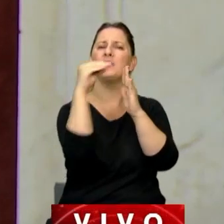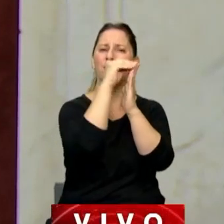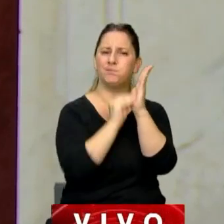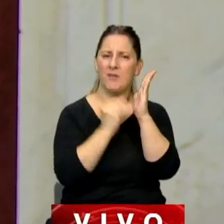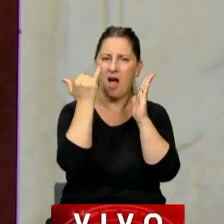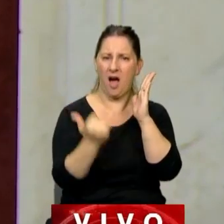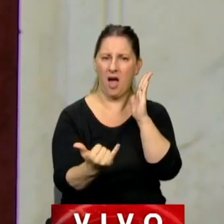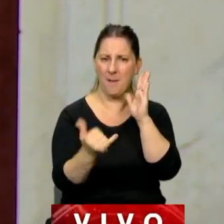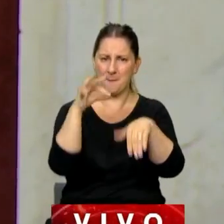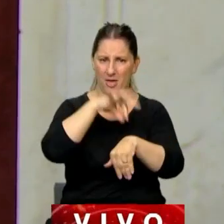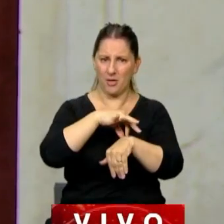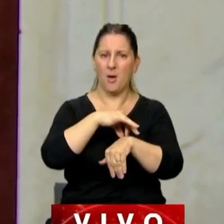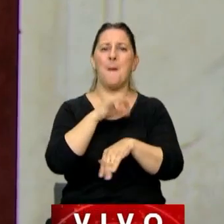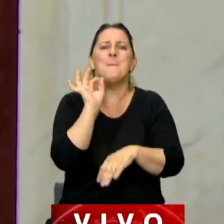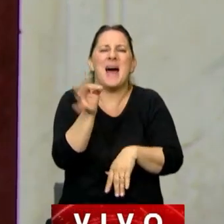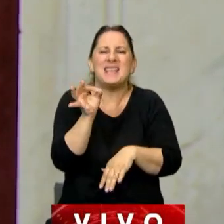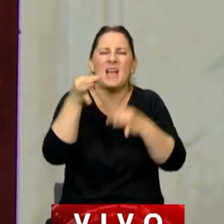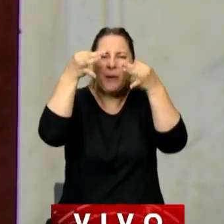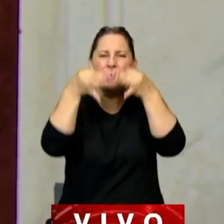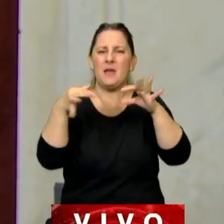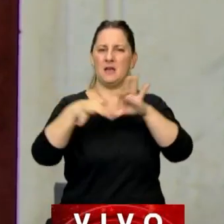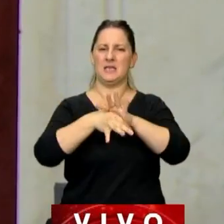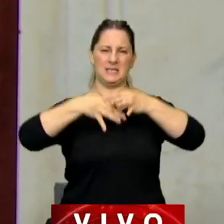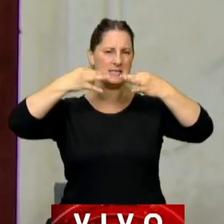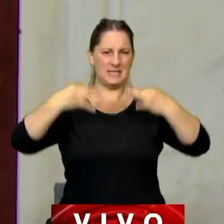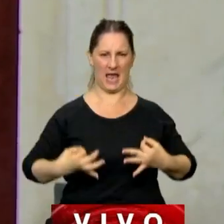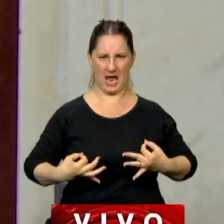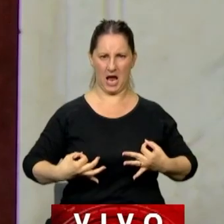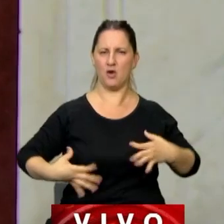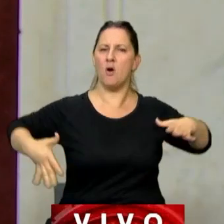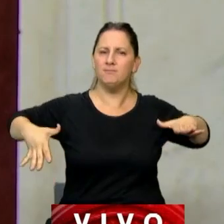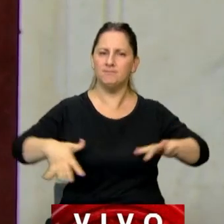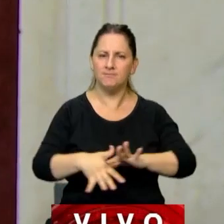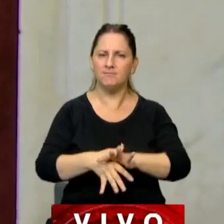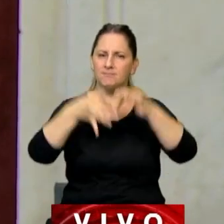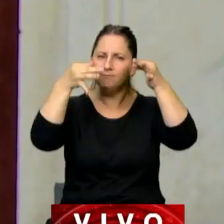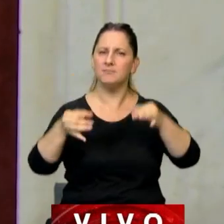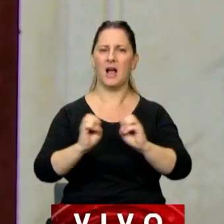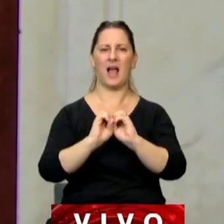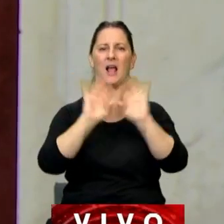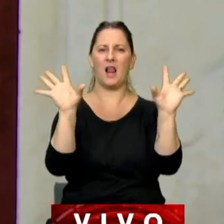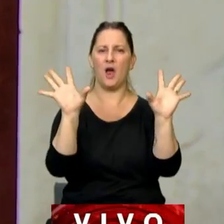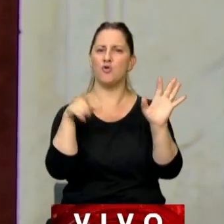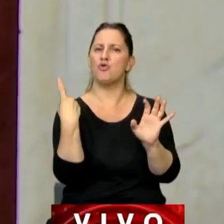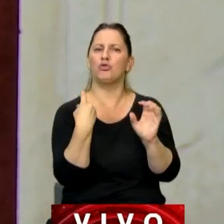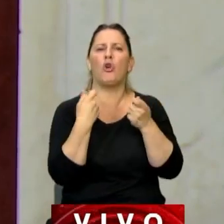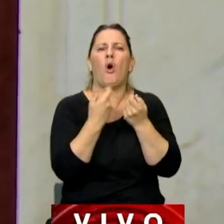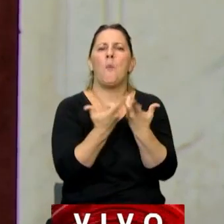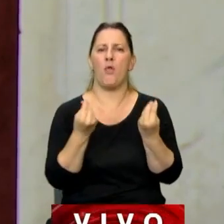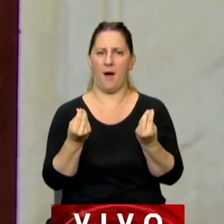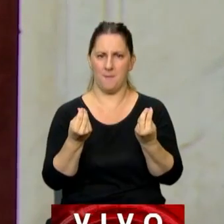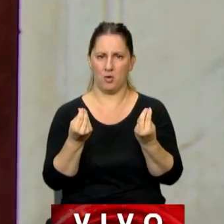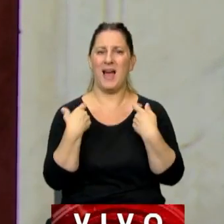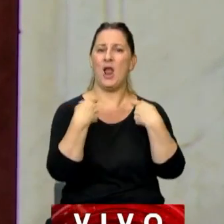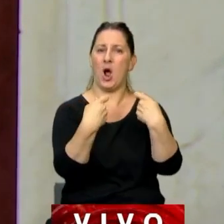de qué estamos hablando, para poder ser más serios y más contundentes en cómo estamos afectando